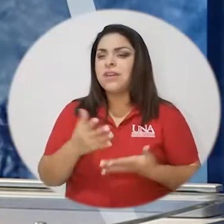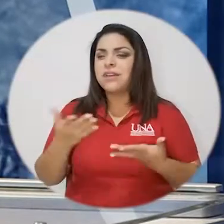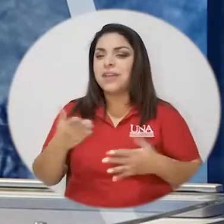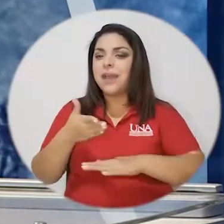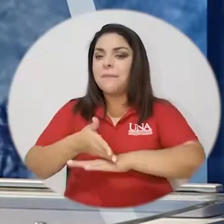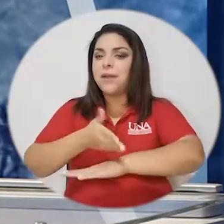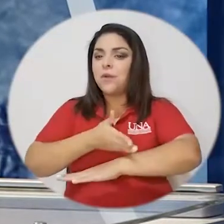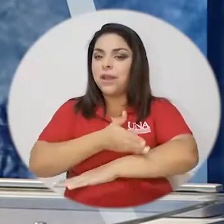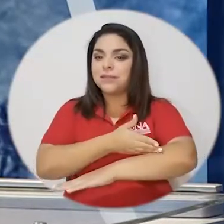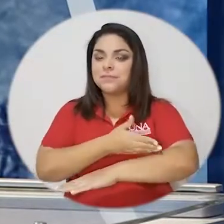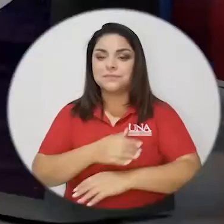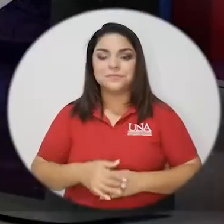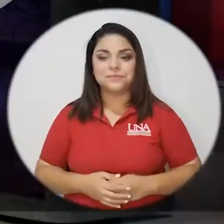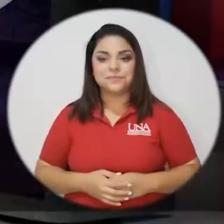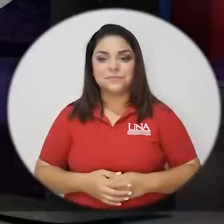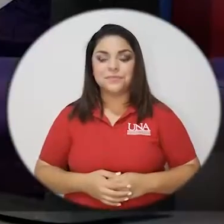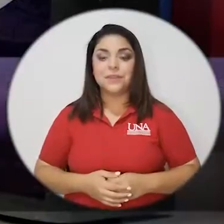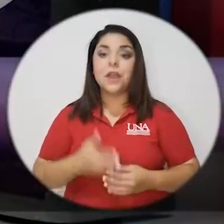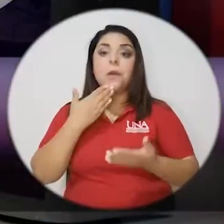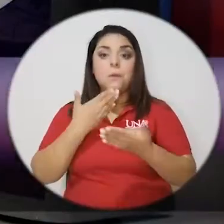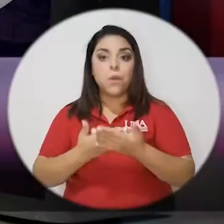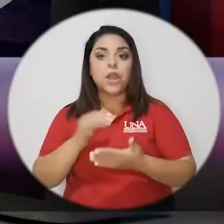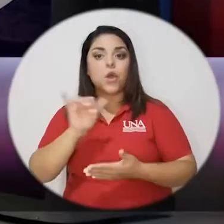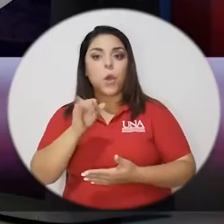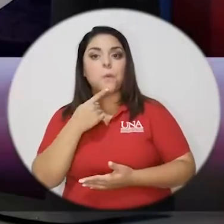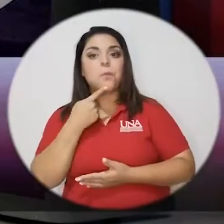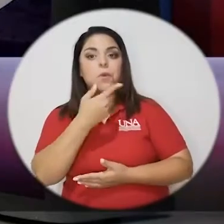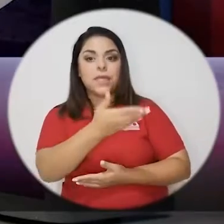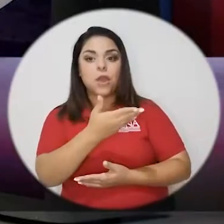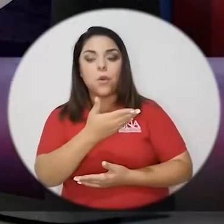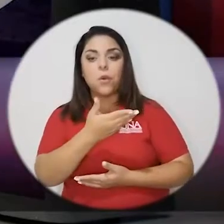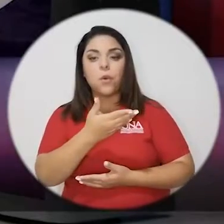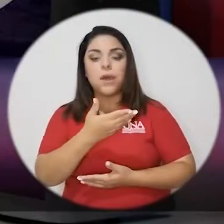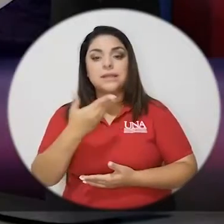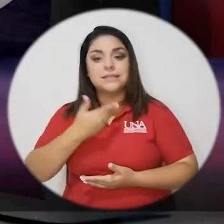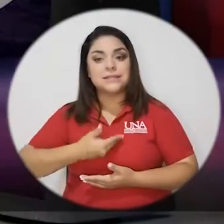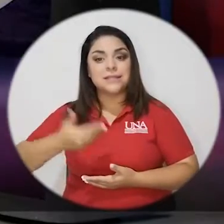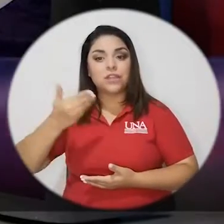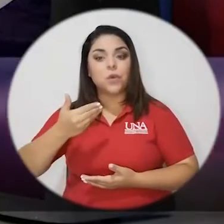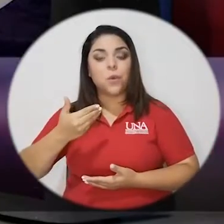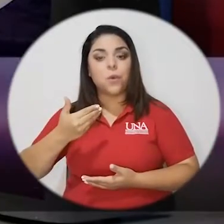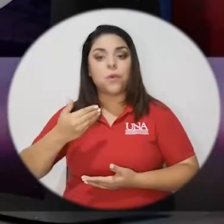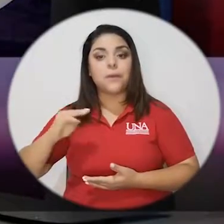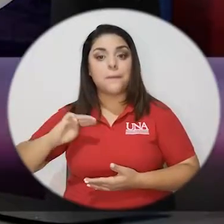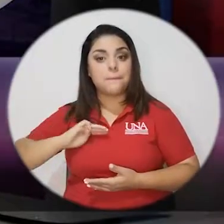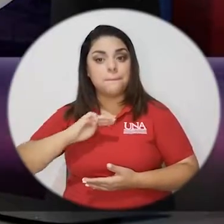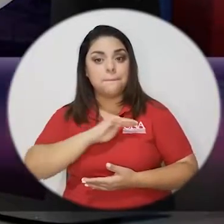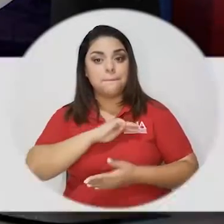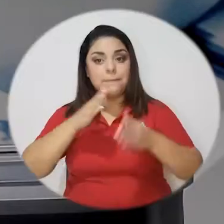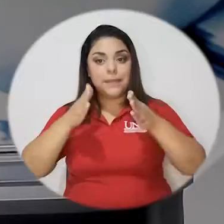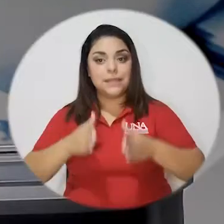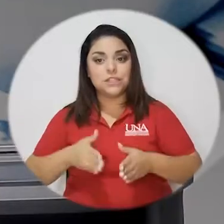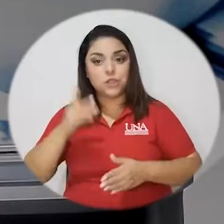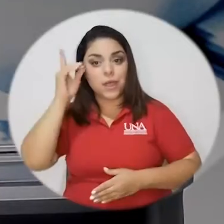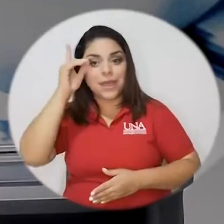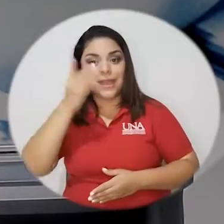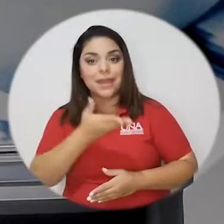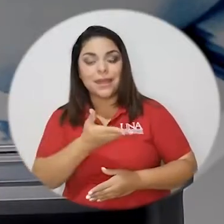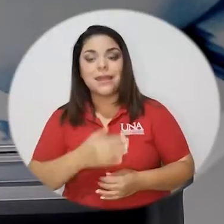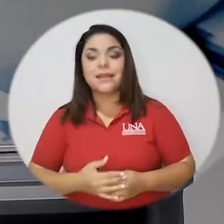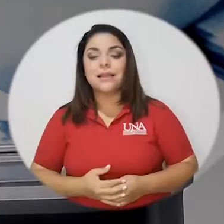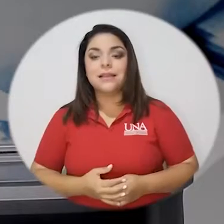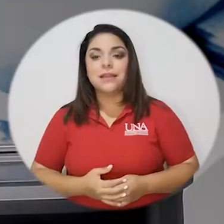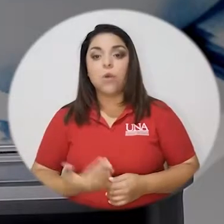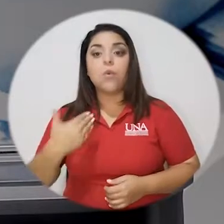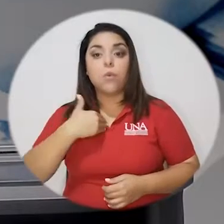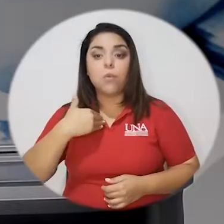de mejora, como dicen. Bueno, como lo acaba de decir el señor ministro, hubo la